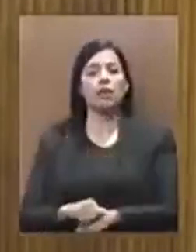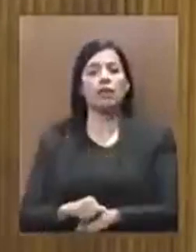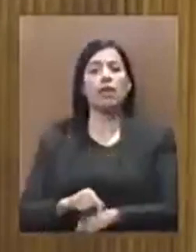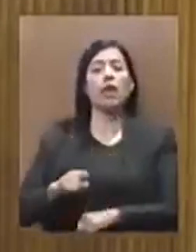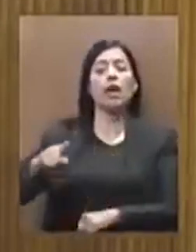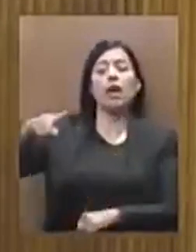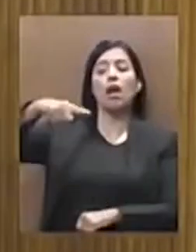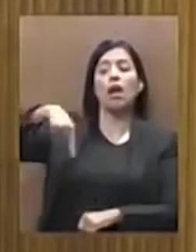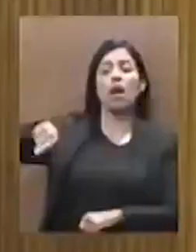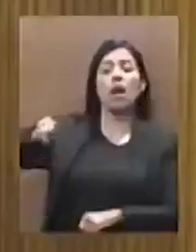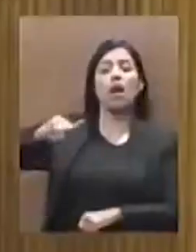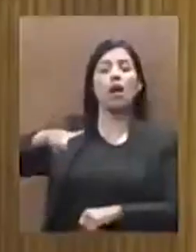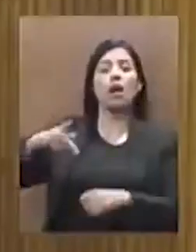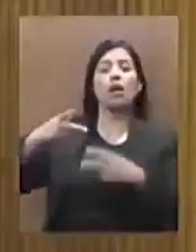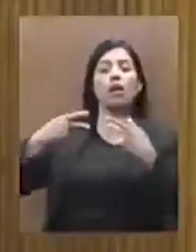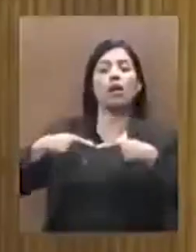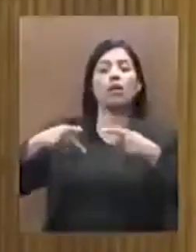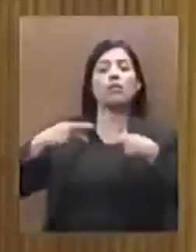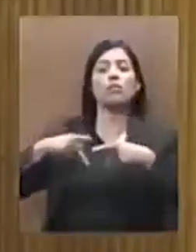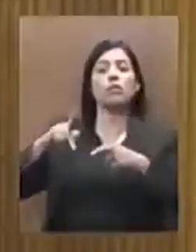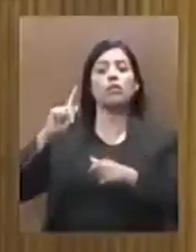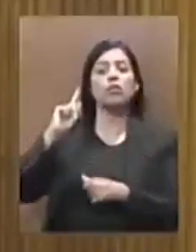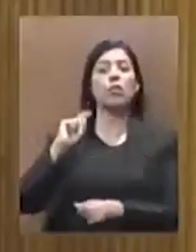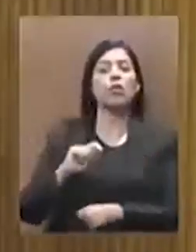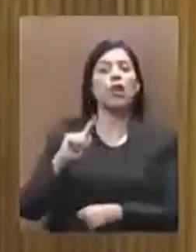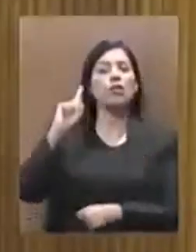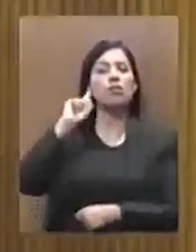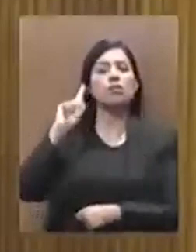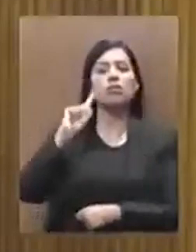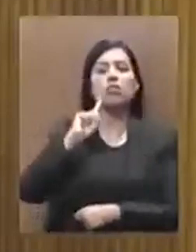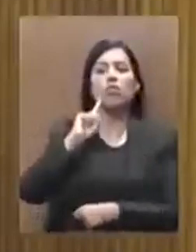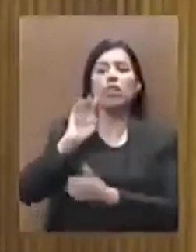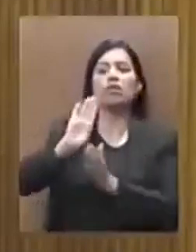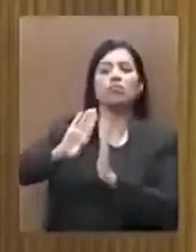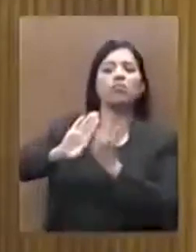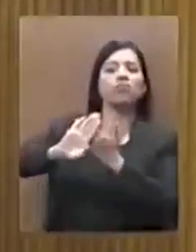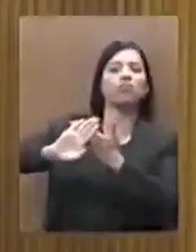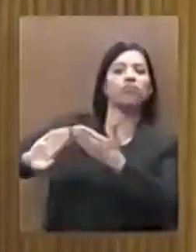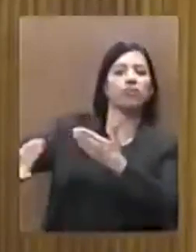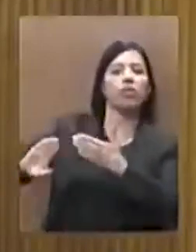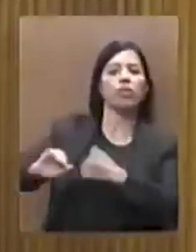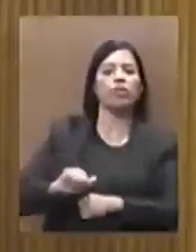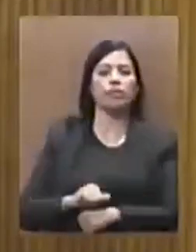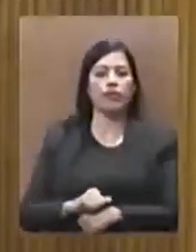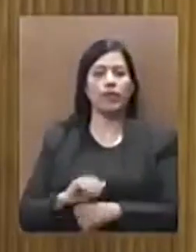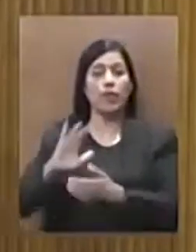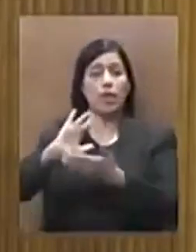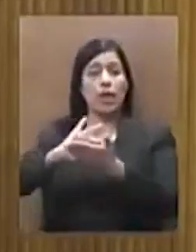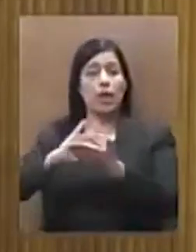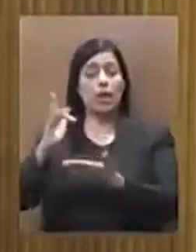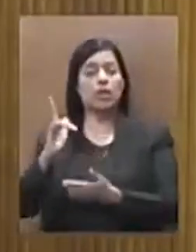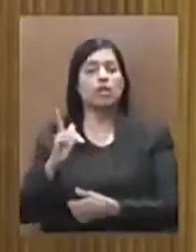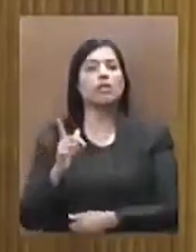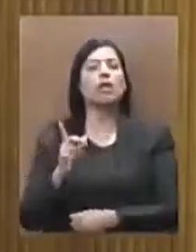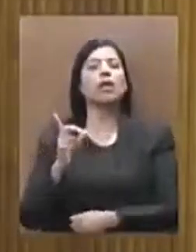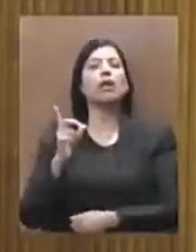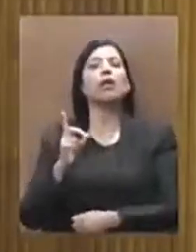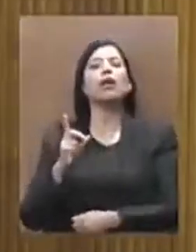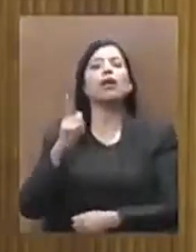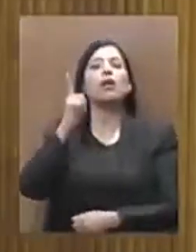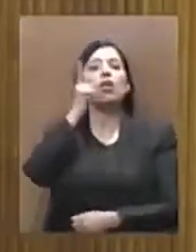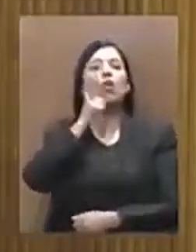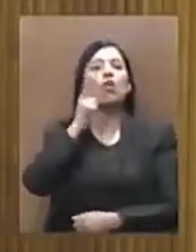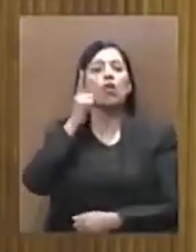social de las personas que tienen esta condición quiero agradecerle a Lorena Esmeralda